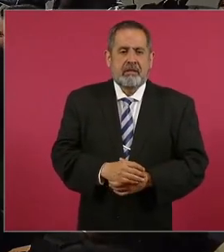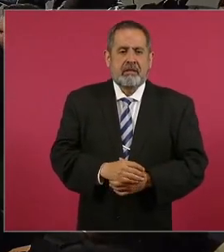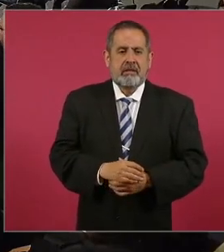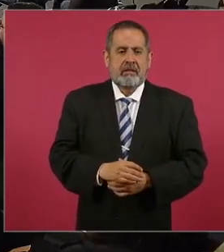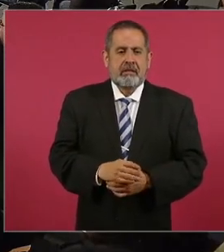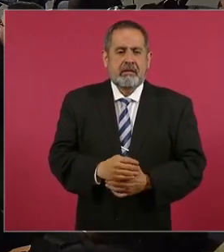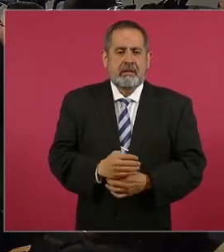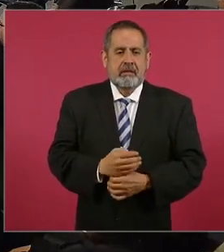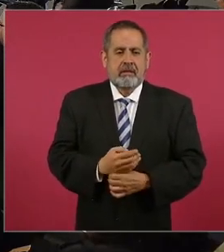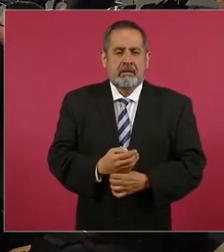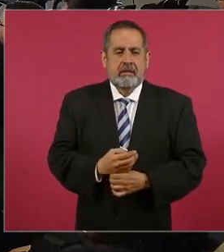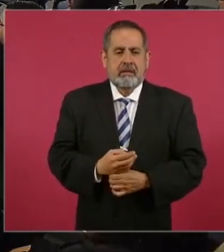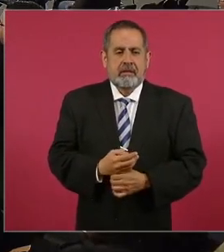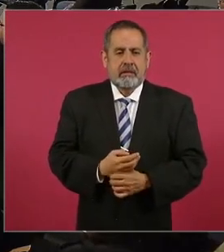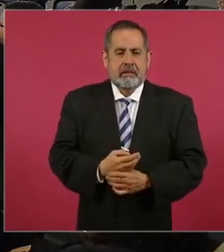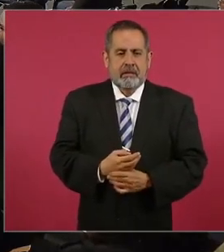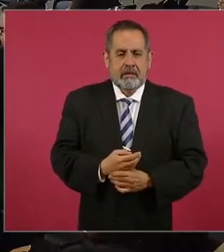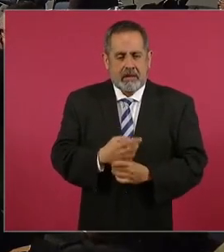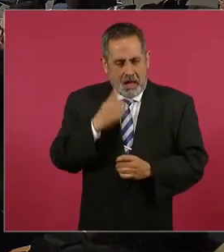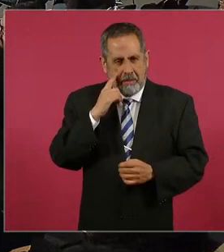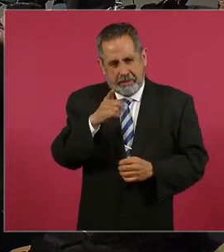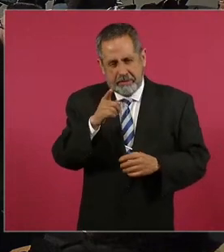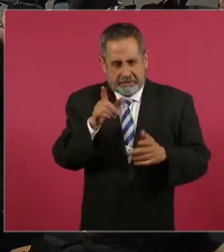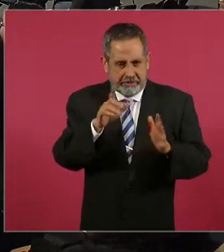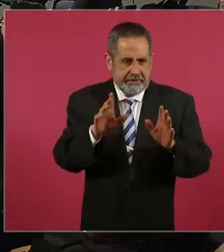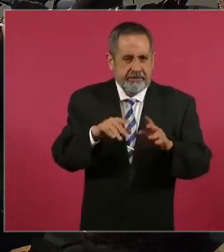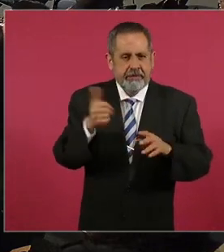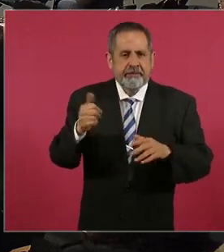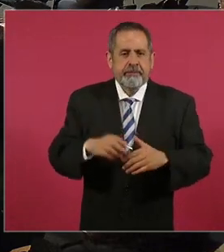Ahorita revisamos y. Bueno, a ver, pero vamos a las primeras.